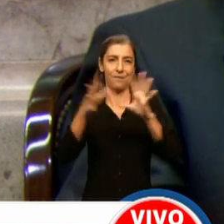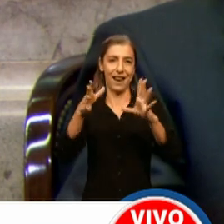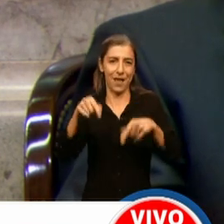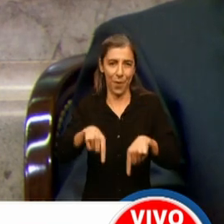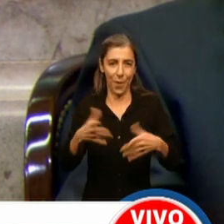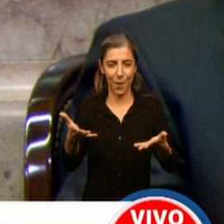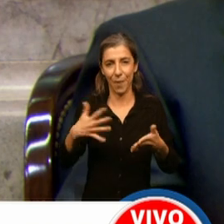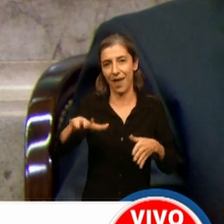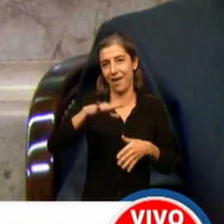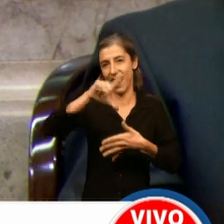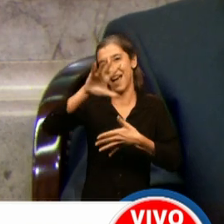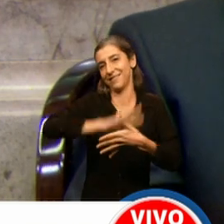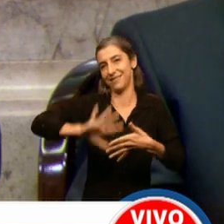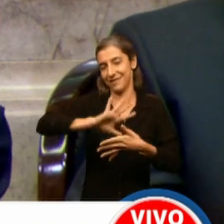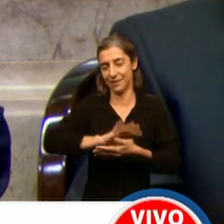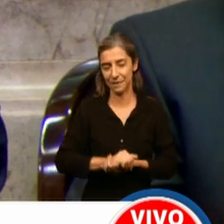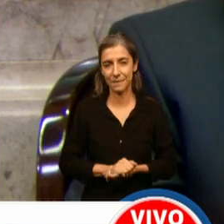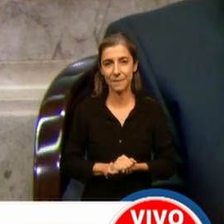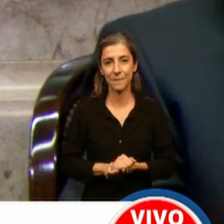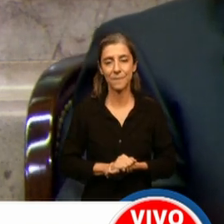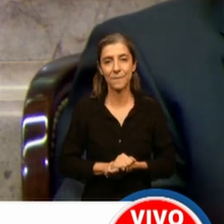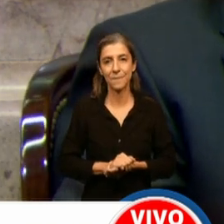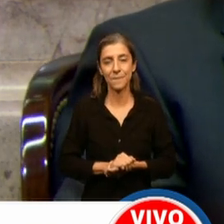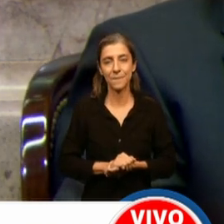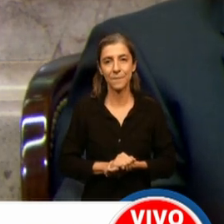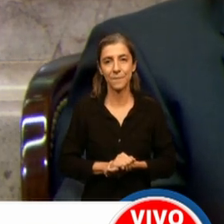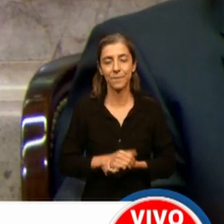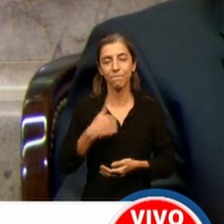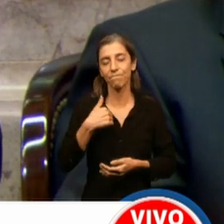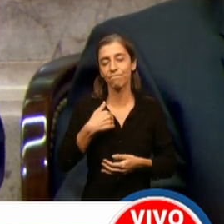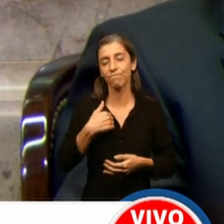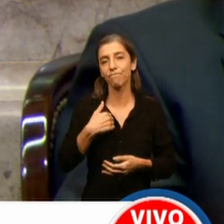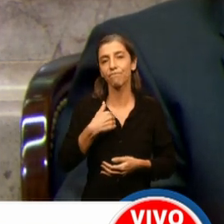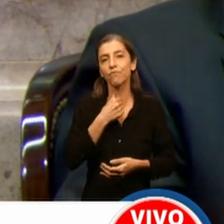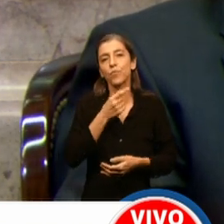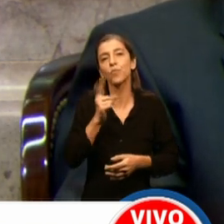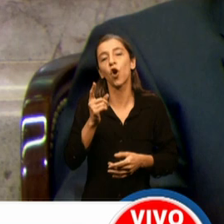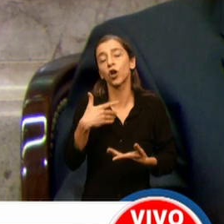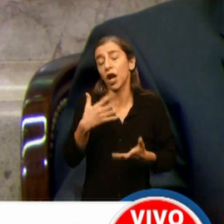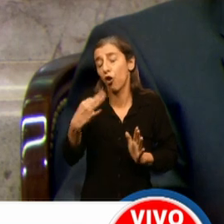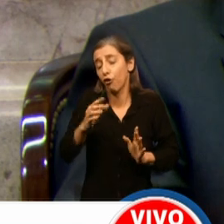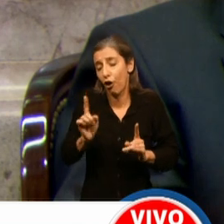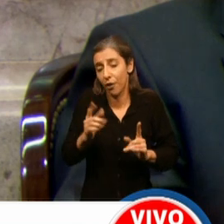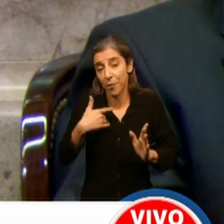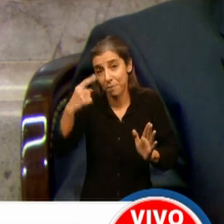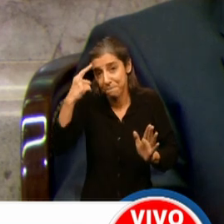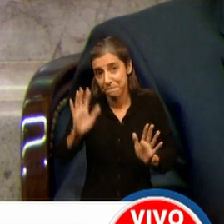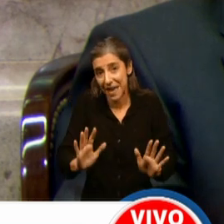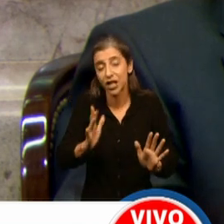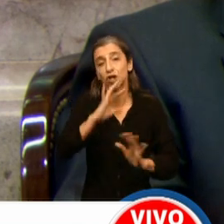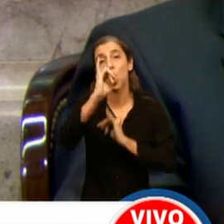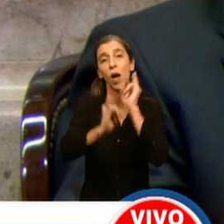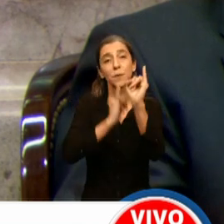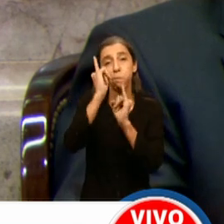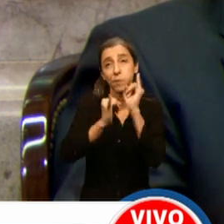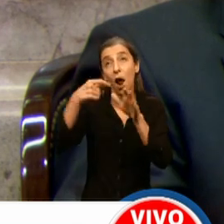a los pueblos latinoamericanos insisto que no quiero ni bebo supongo explicar